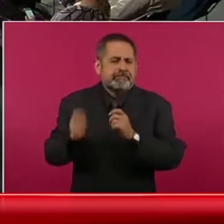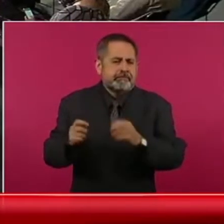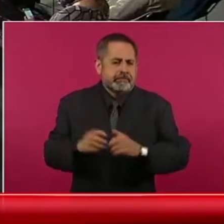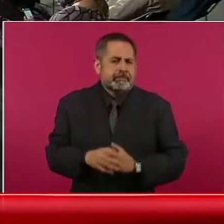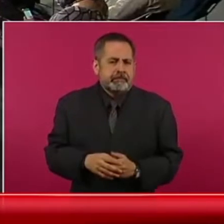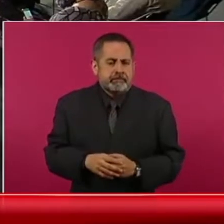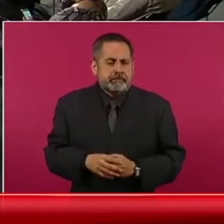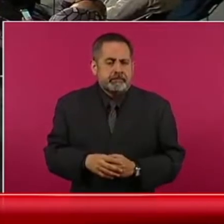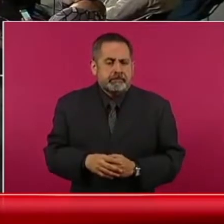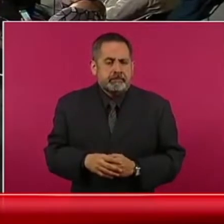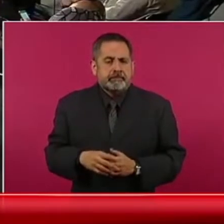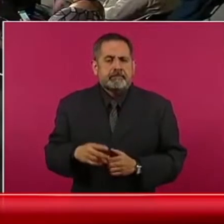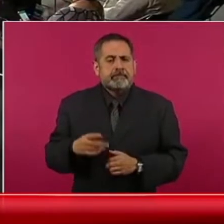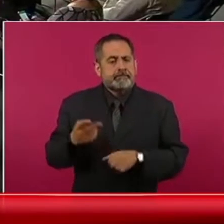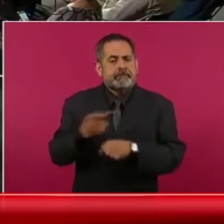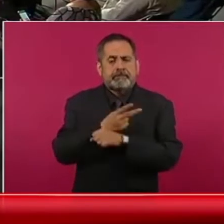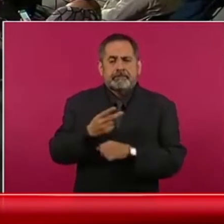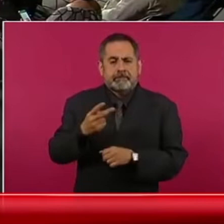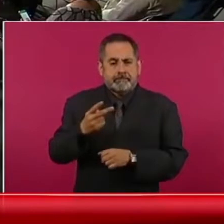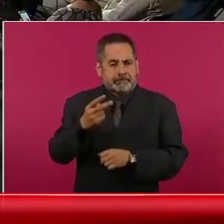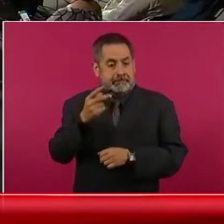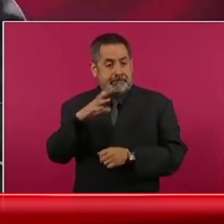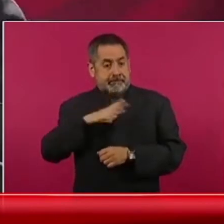los dos momentos,